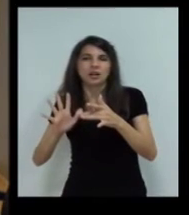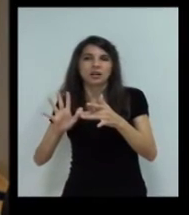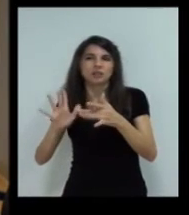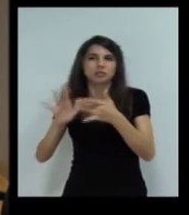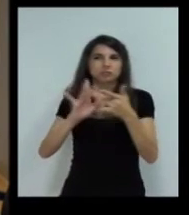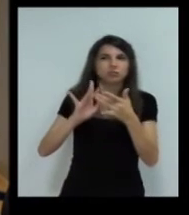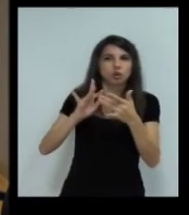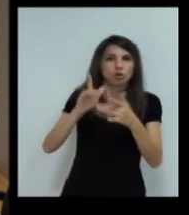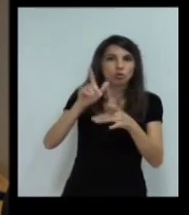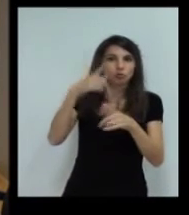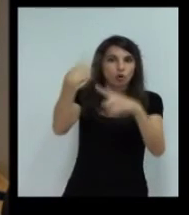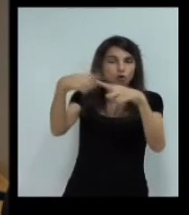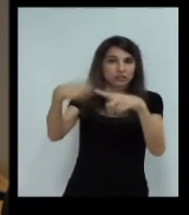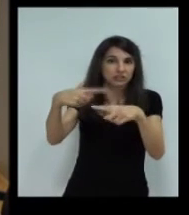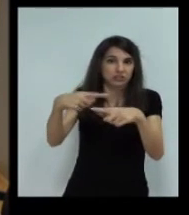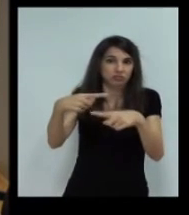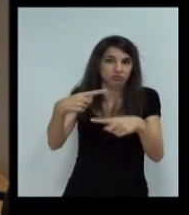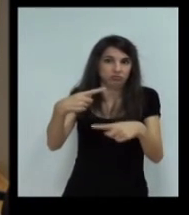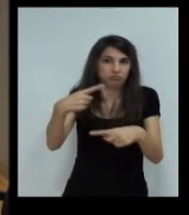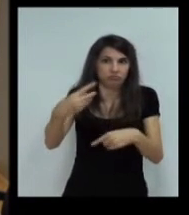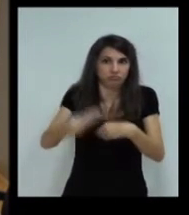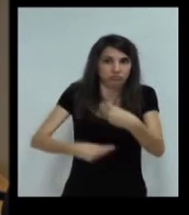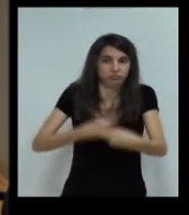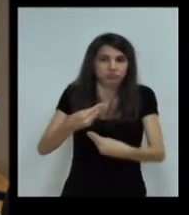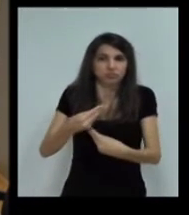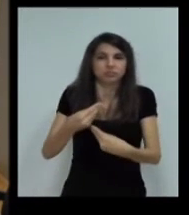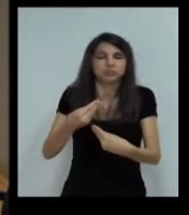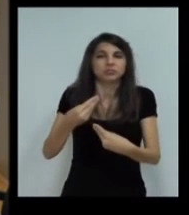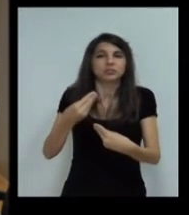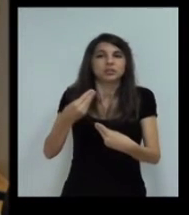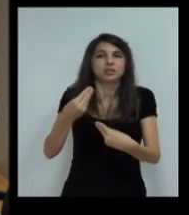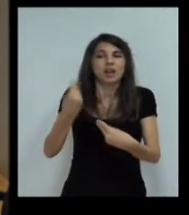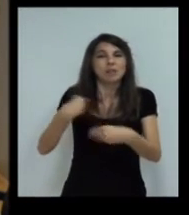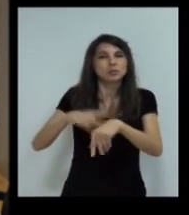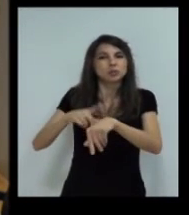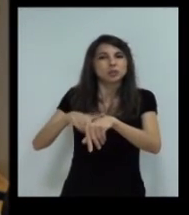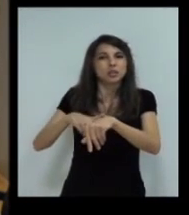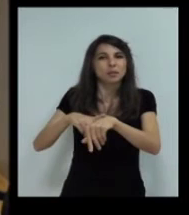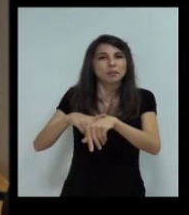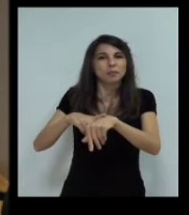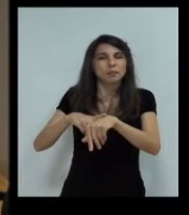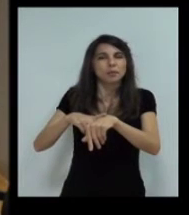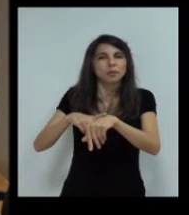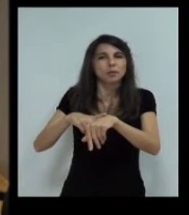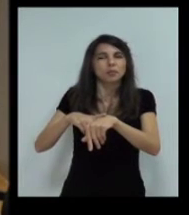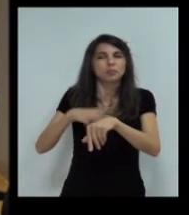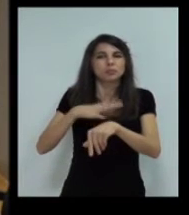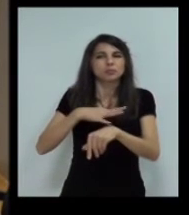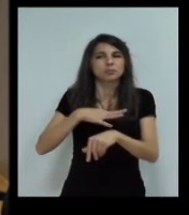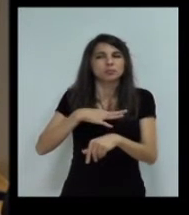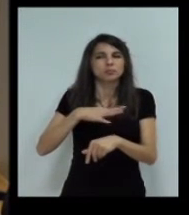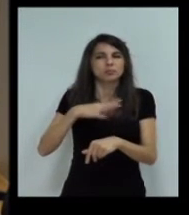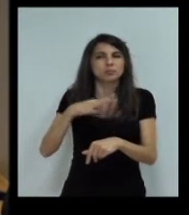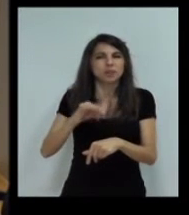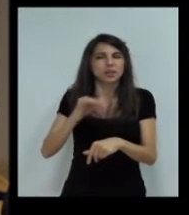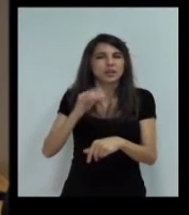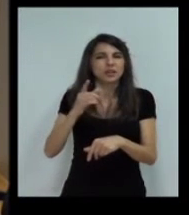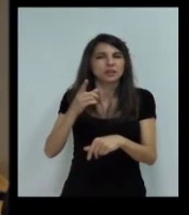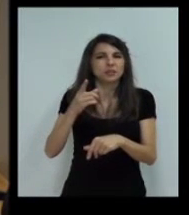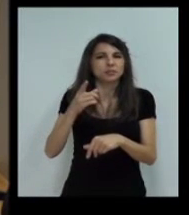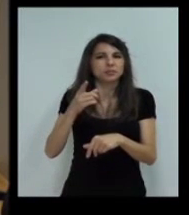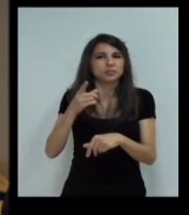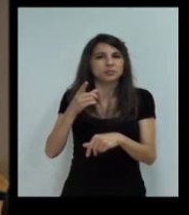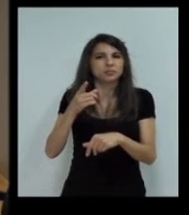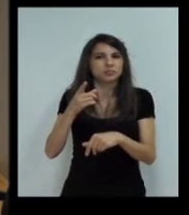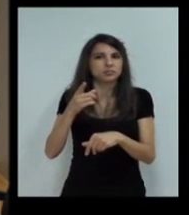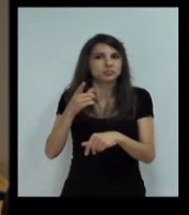ocurriendo, pero de una forma síncrona es posible quizás tener guías que puedan ser leídas con lectores